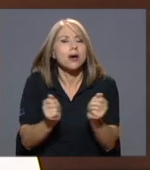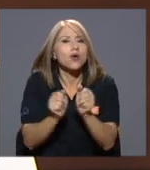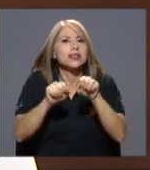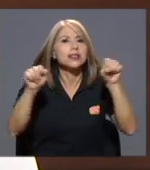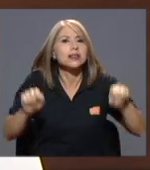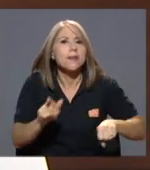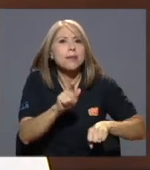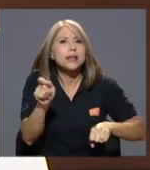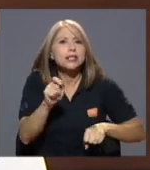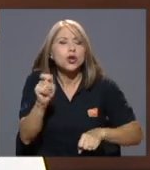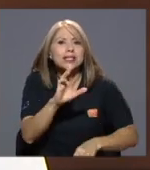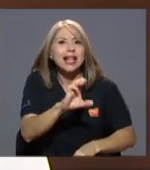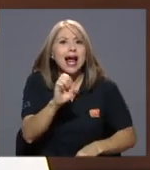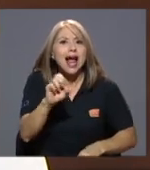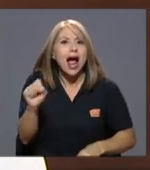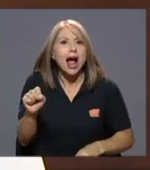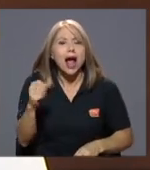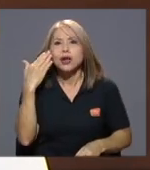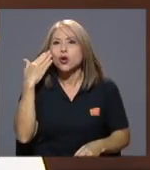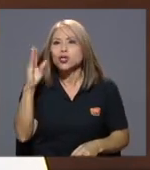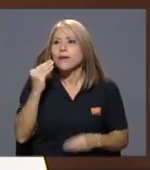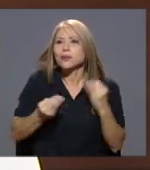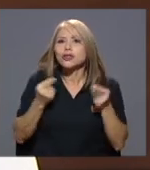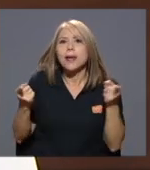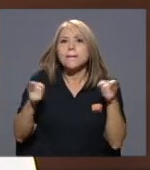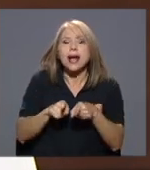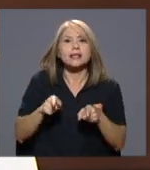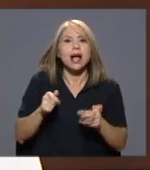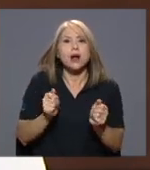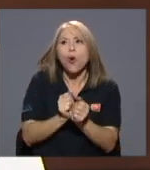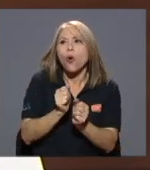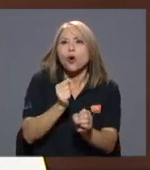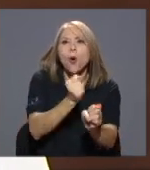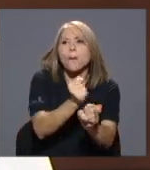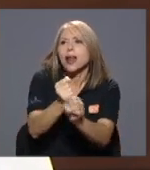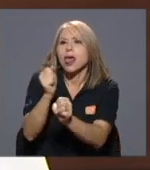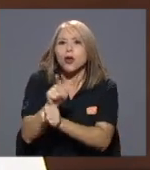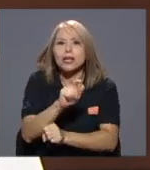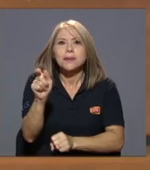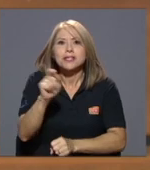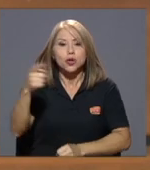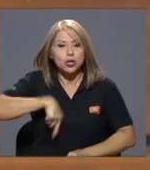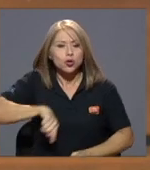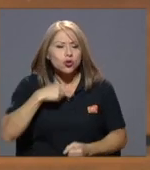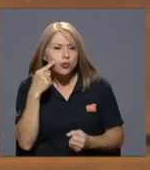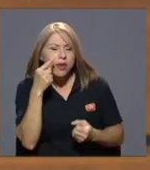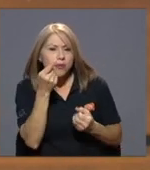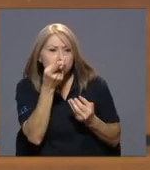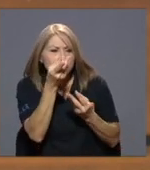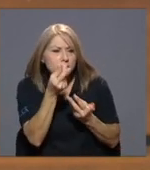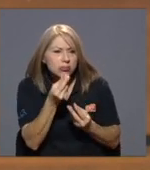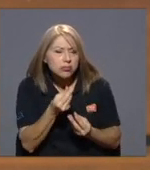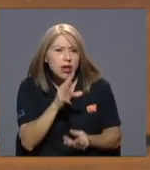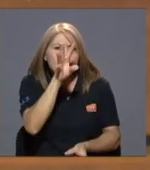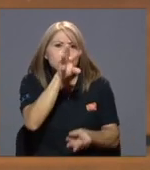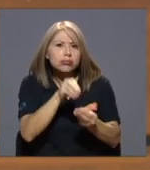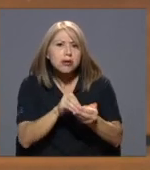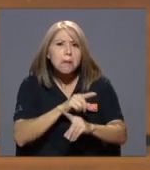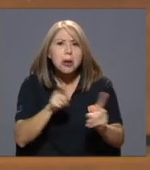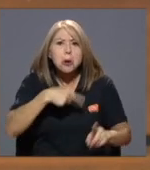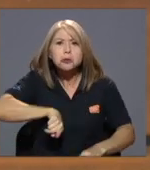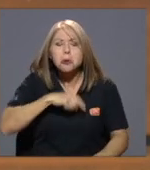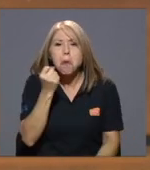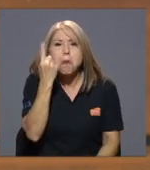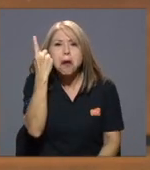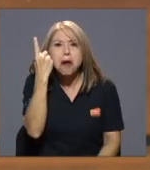pasa incluso con las operadoras, que muchas veces vemos los estados de cuenta y no entendemos. Uh-huh. Vamos a ir un momentito a las redes sociales, porque este es un tema